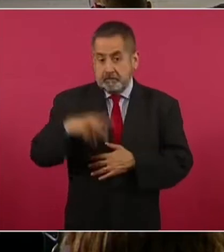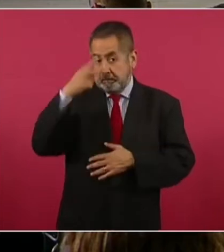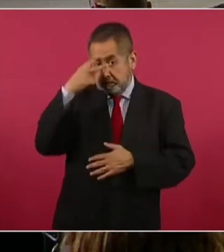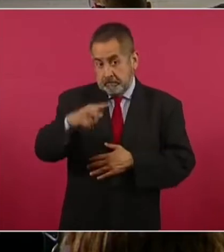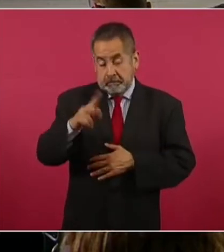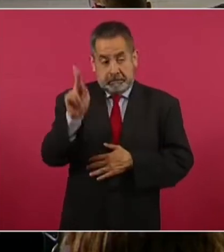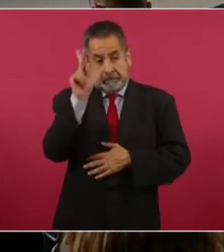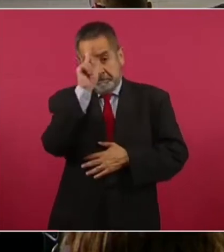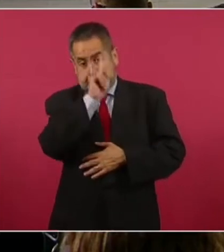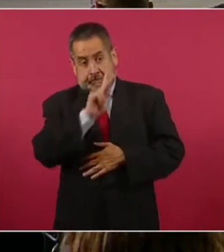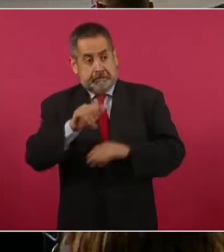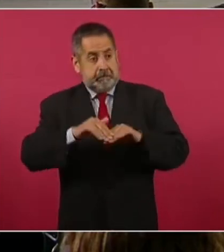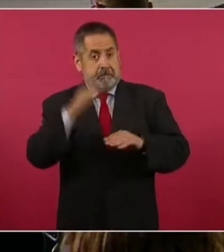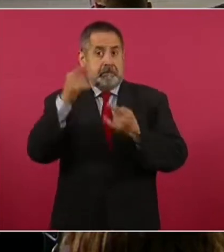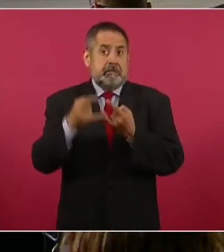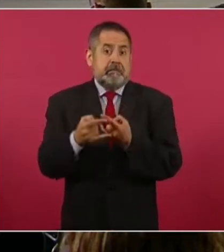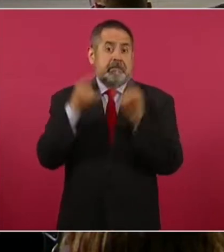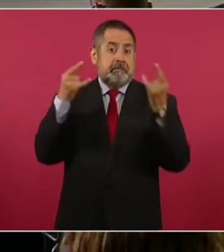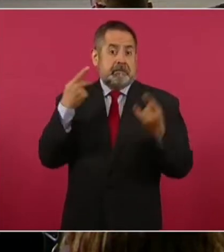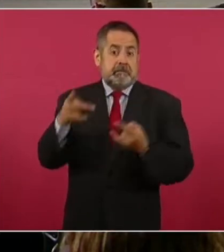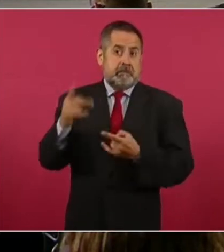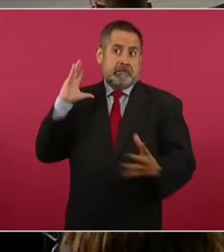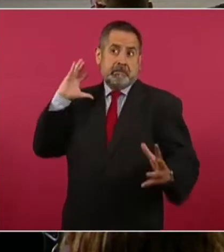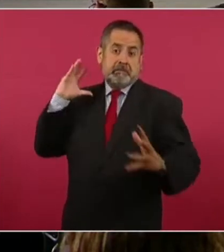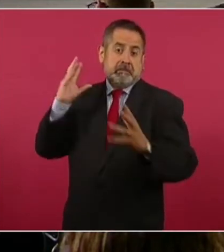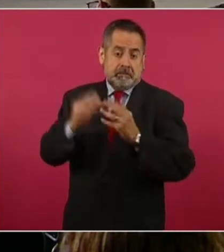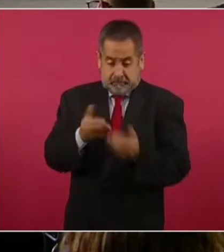de interés en la historia.